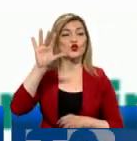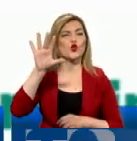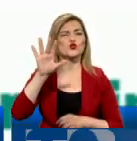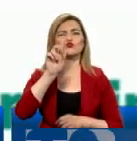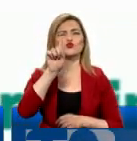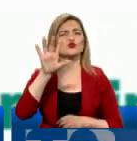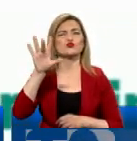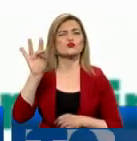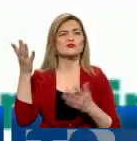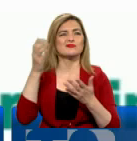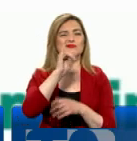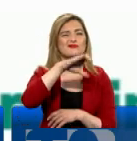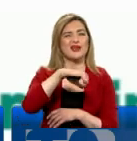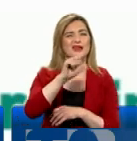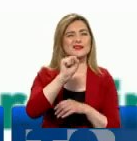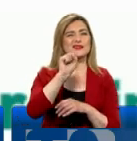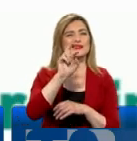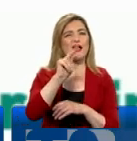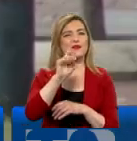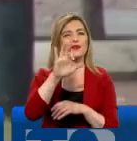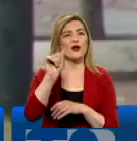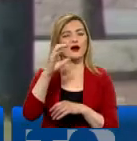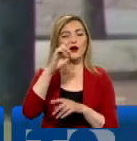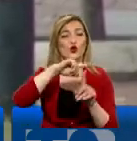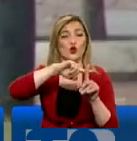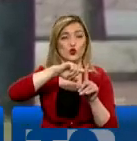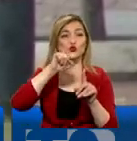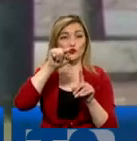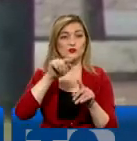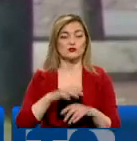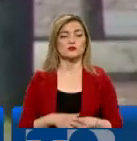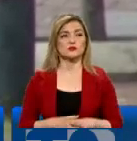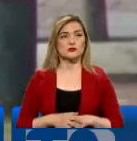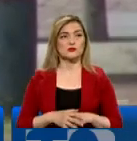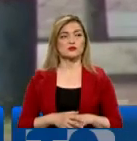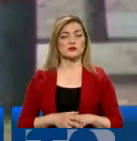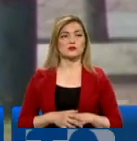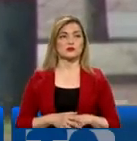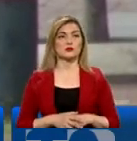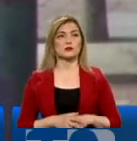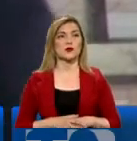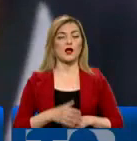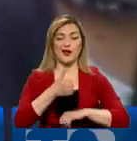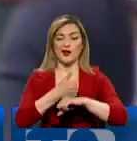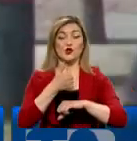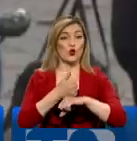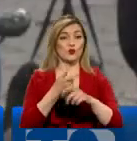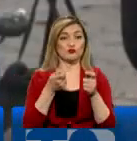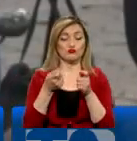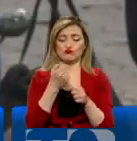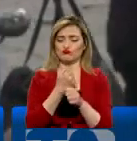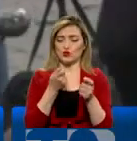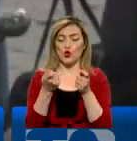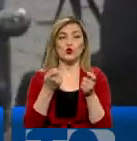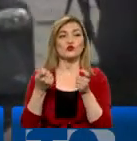encuentran en Santa Cruz, epicentro turístico del archipiélago. Autoridades trabajan para que este incremento en las cifras se controle. Y